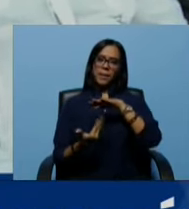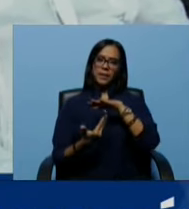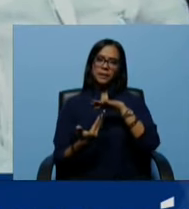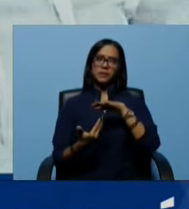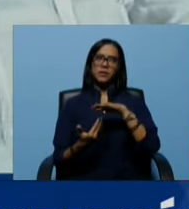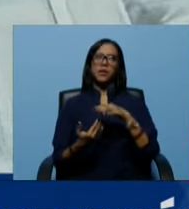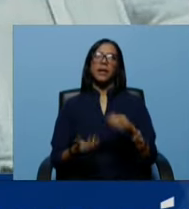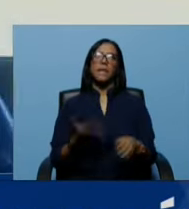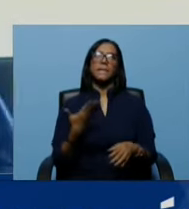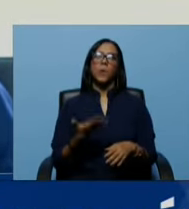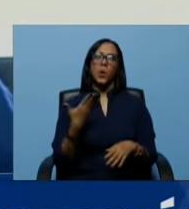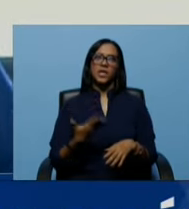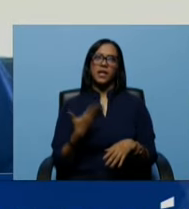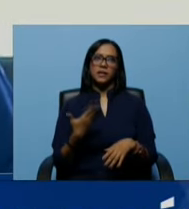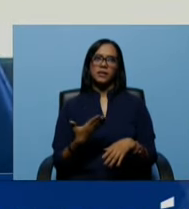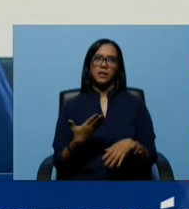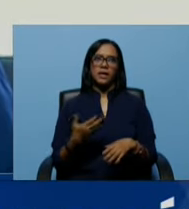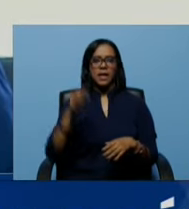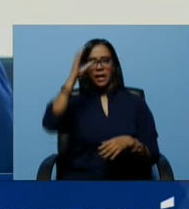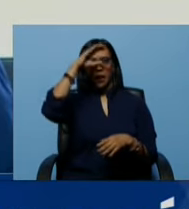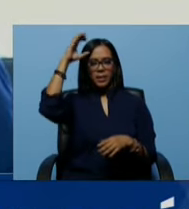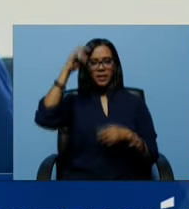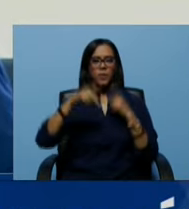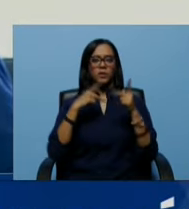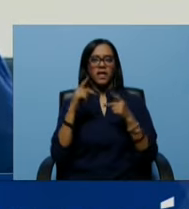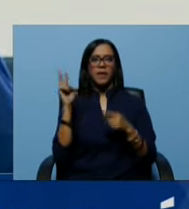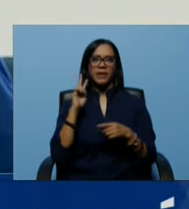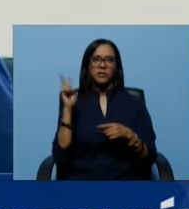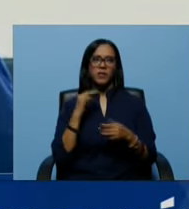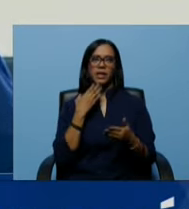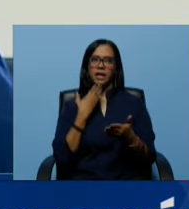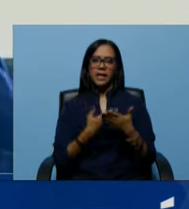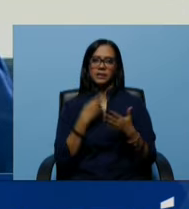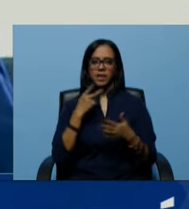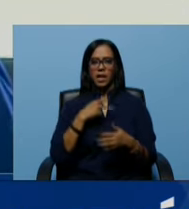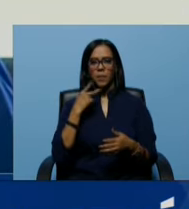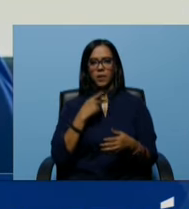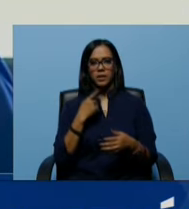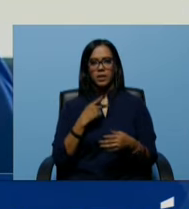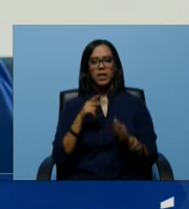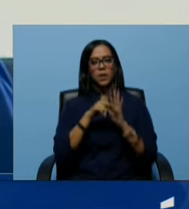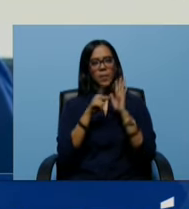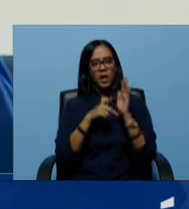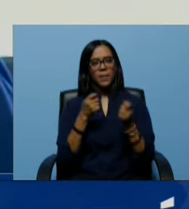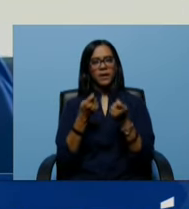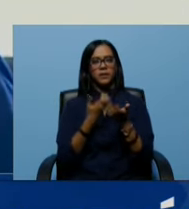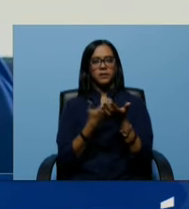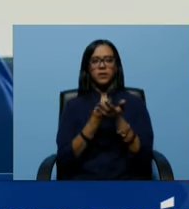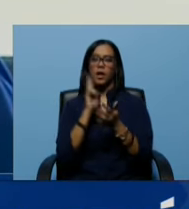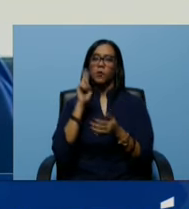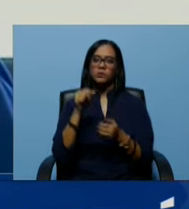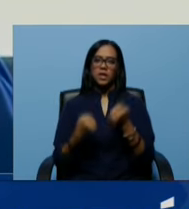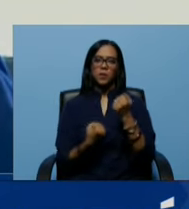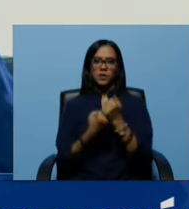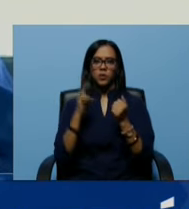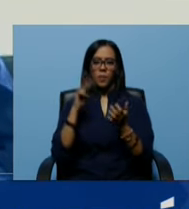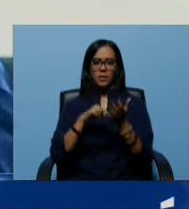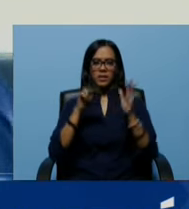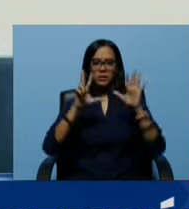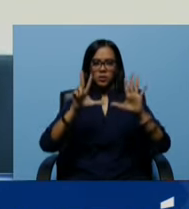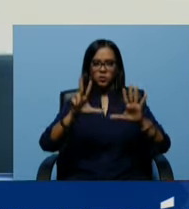base fundamental que es la capacidad productiva de Venezuela gracias a la política y el programa económico que usted impulsó desde el